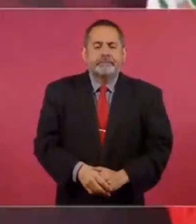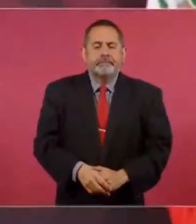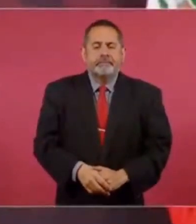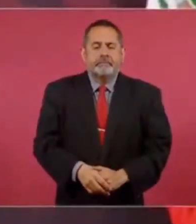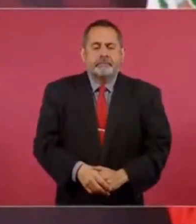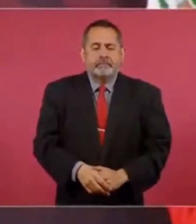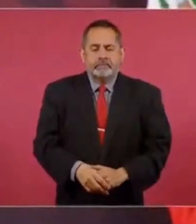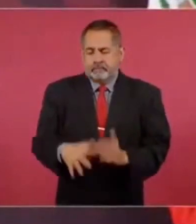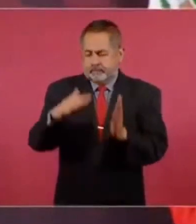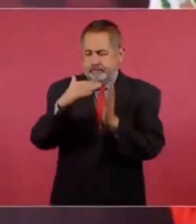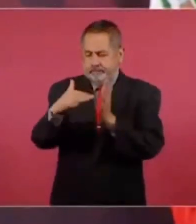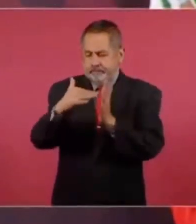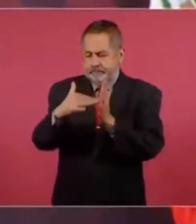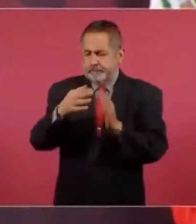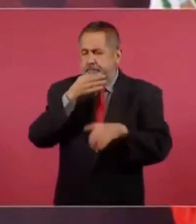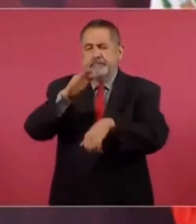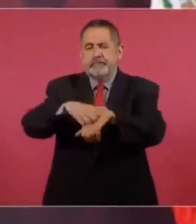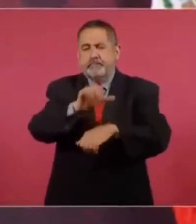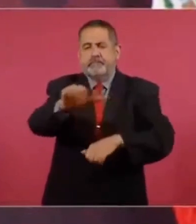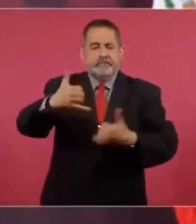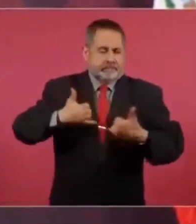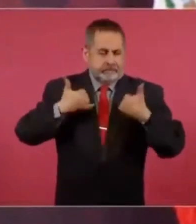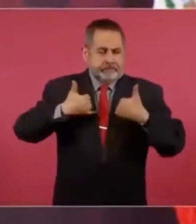Les voy a leer a los jóvenes,